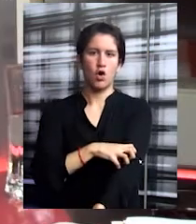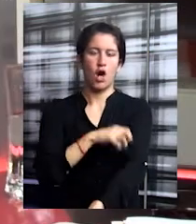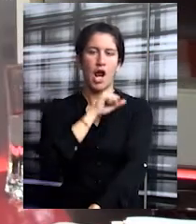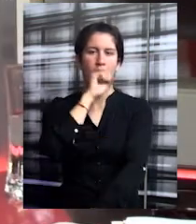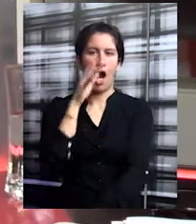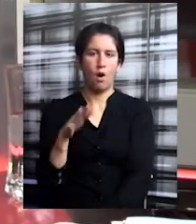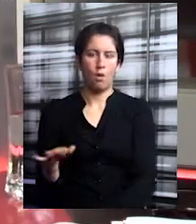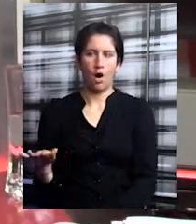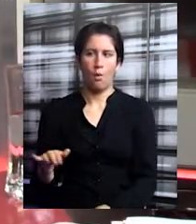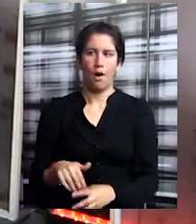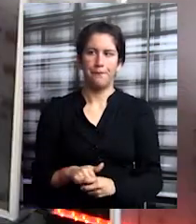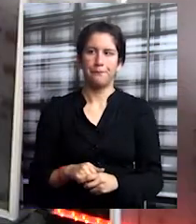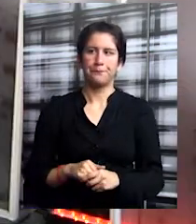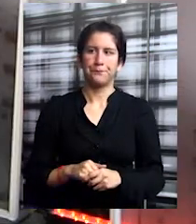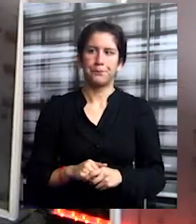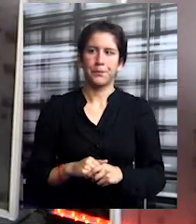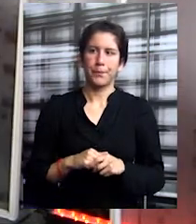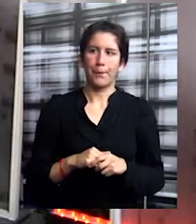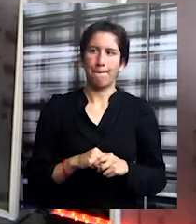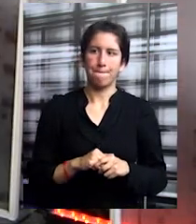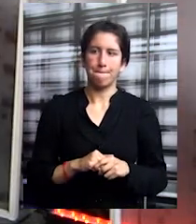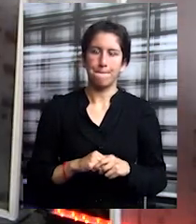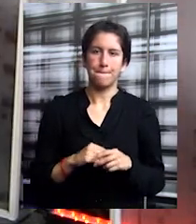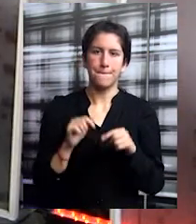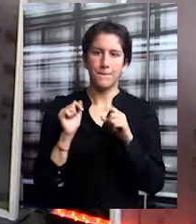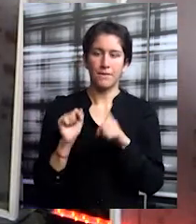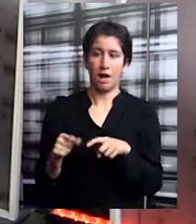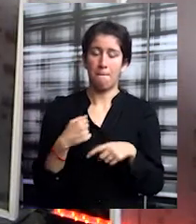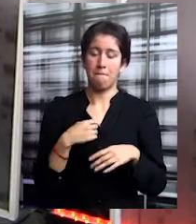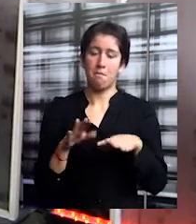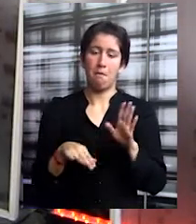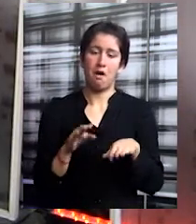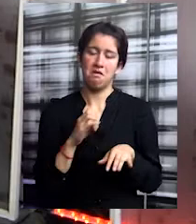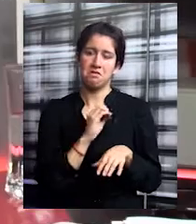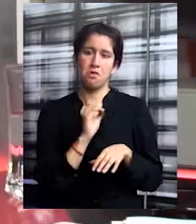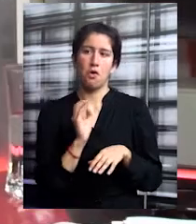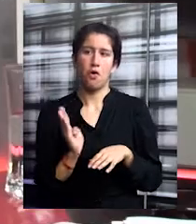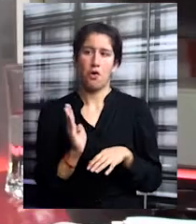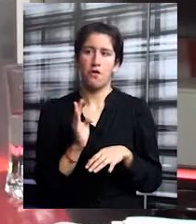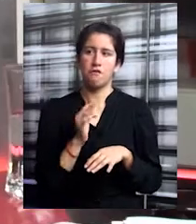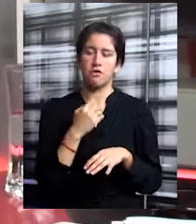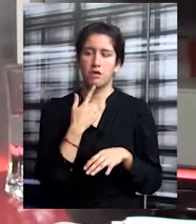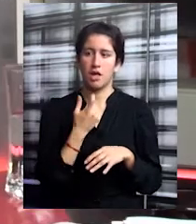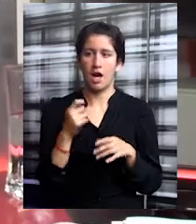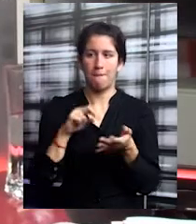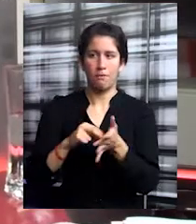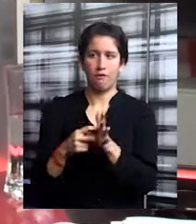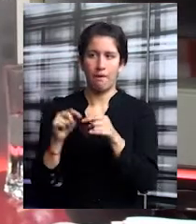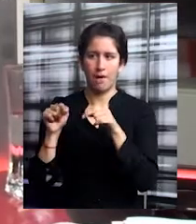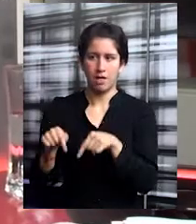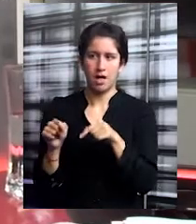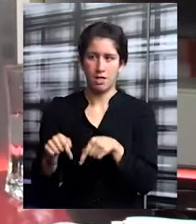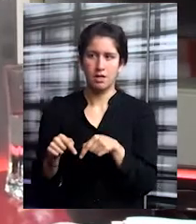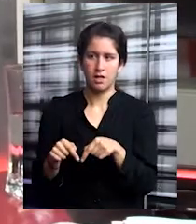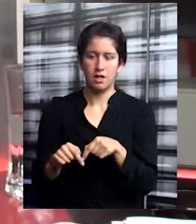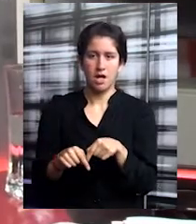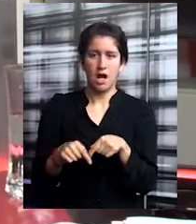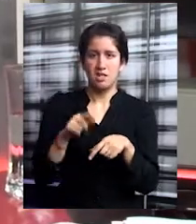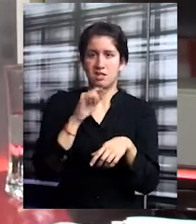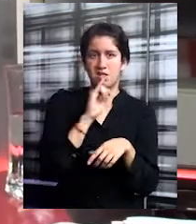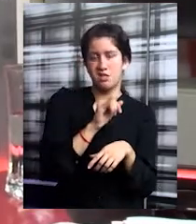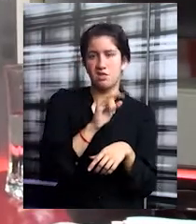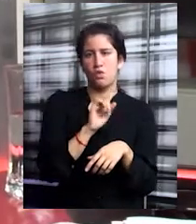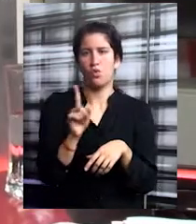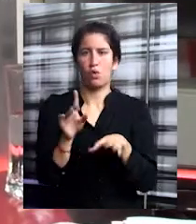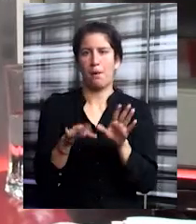va a contestar la gente? A mí me parece obvio. El problema es que parece que a aquellos que legislan no les parece obvio. Entonces, ¿qué mejor que tener